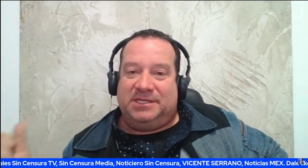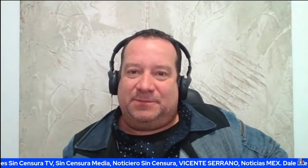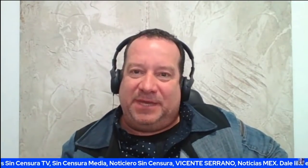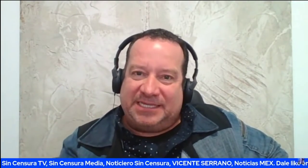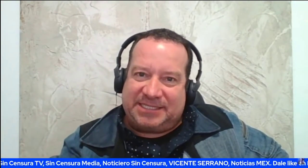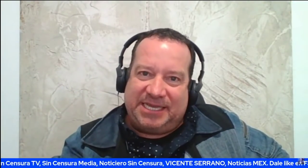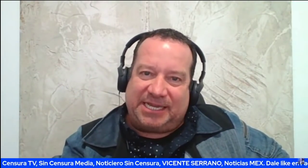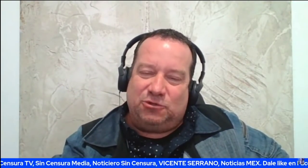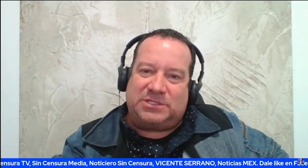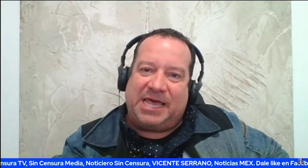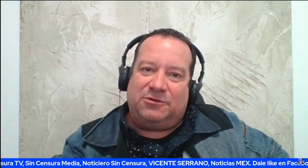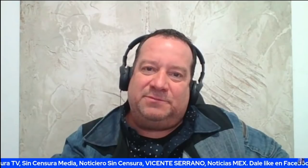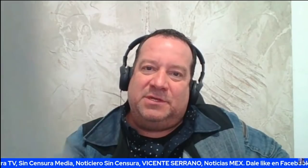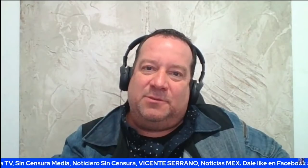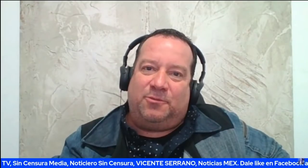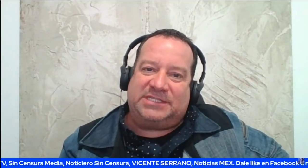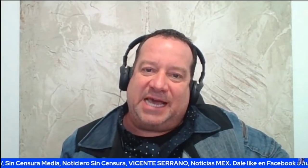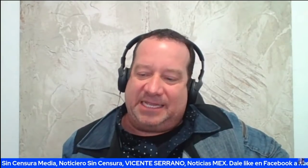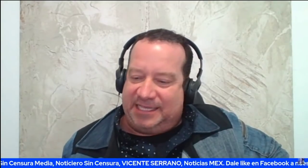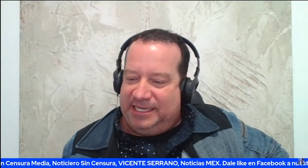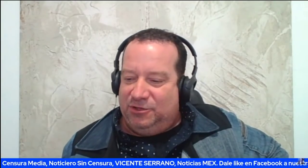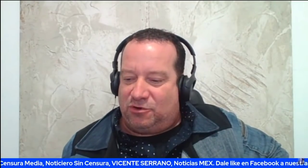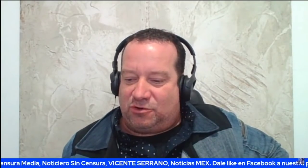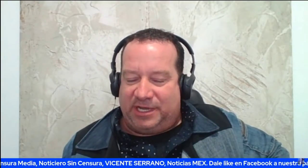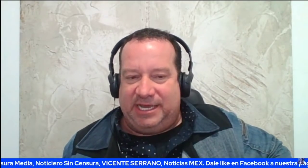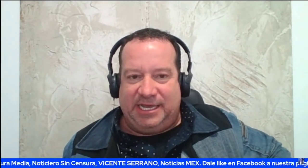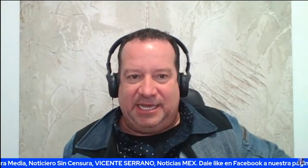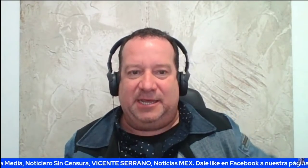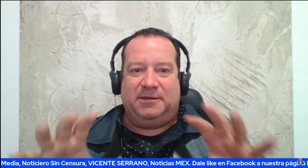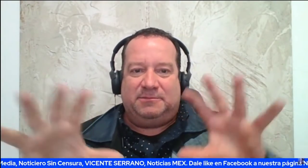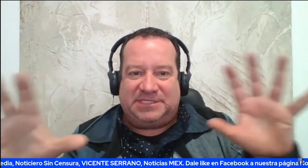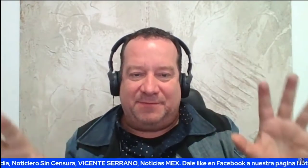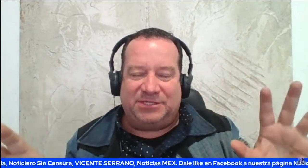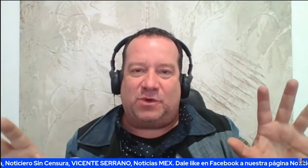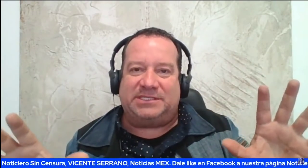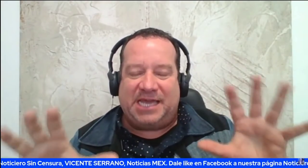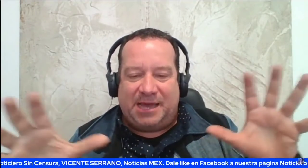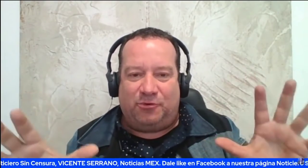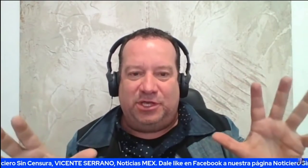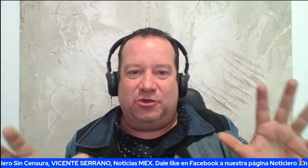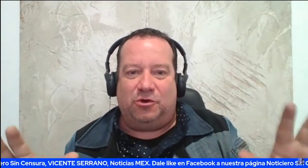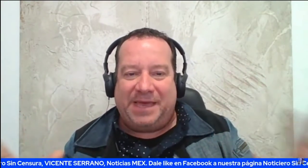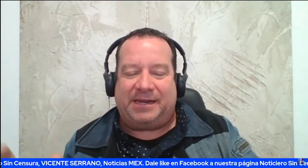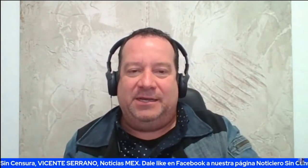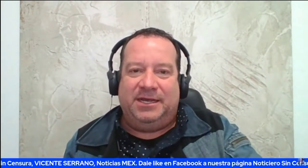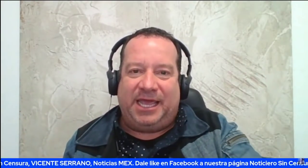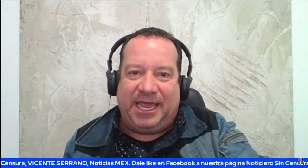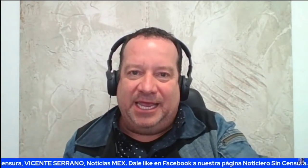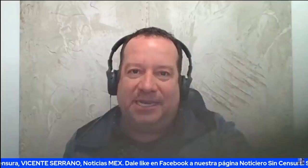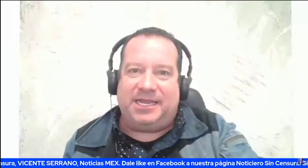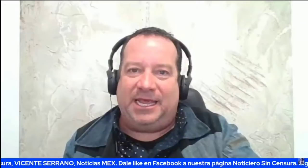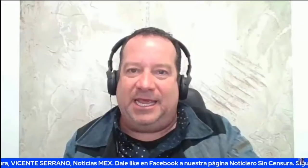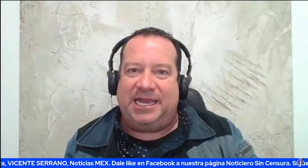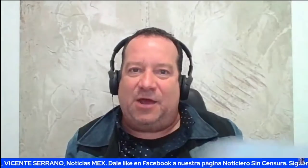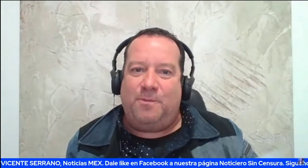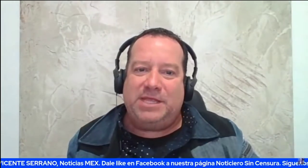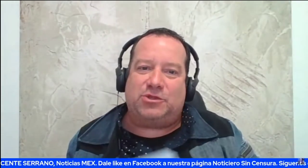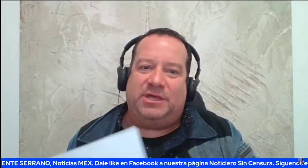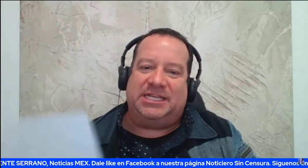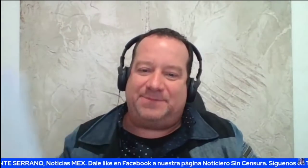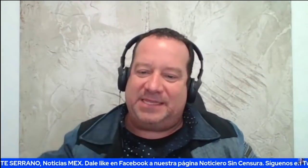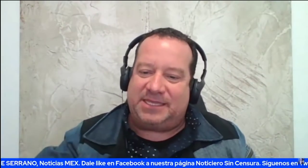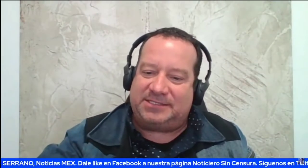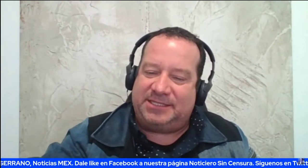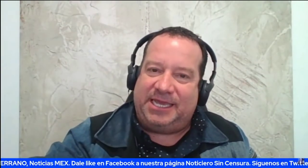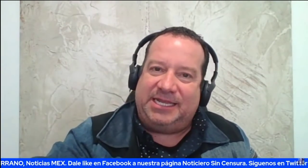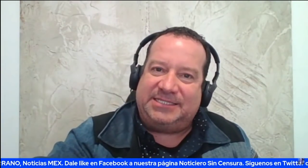Ahora, este resultado pues ha tenido, se ha podido ver en el aumento